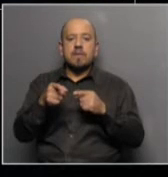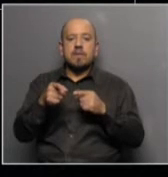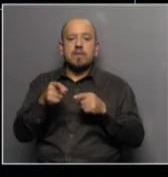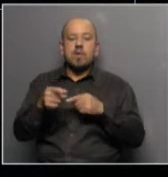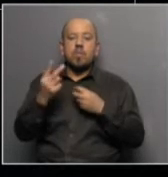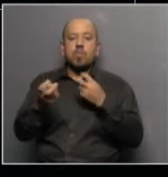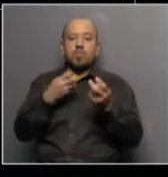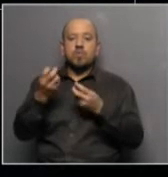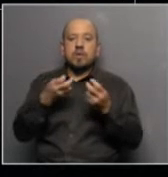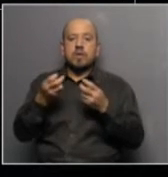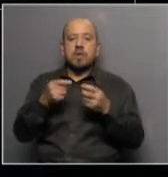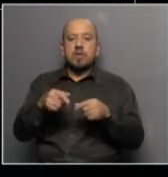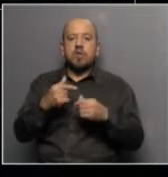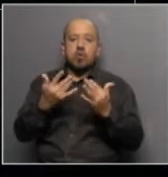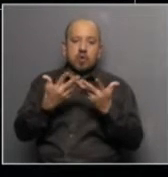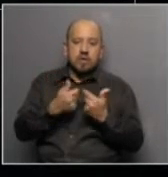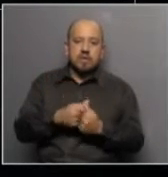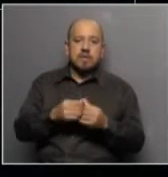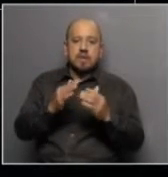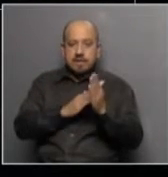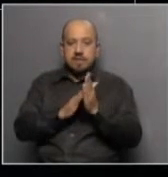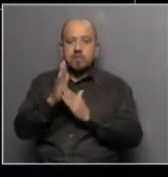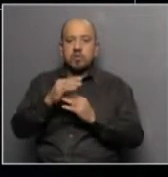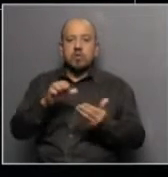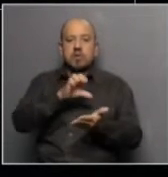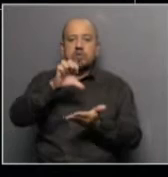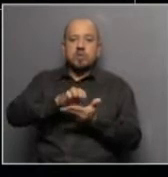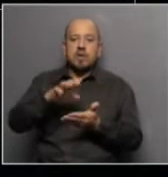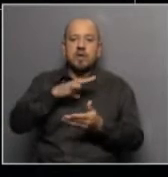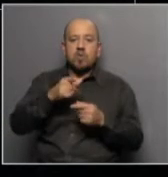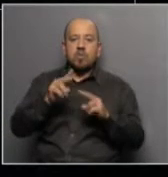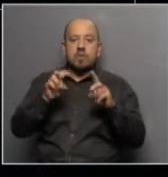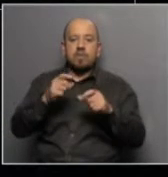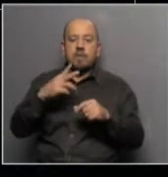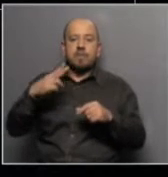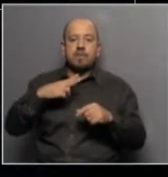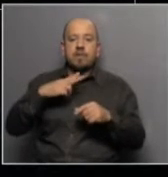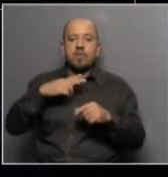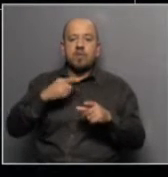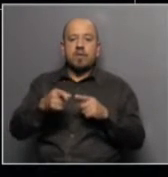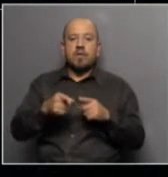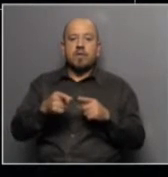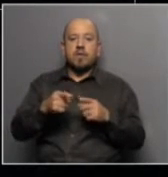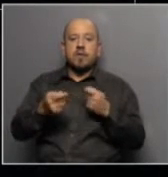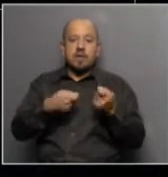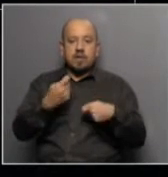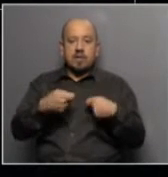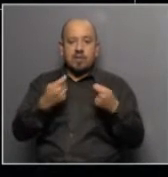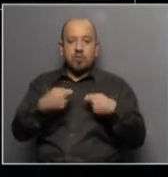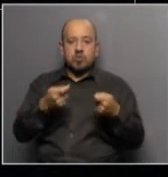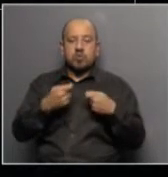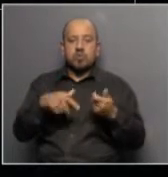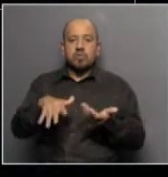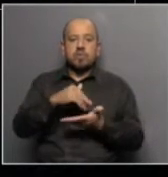manera buscan ordenar el crecimiento de las ciudades. Y ahí hay un tema con los barrios privados, donde parte del negocio de los barrios